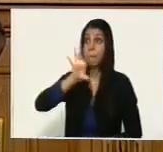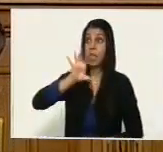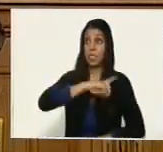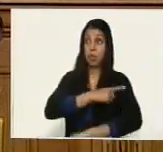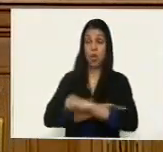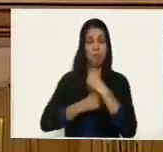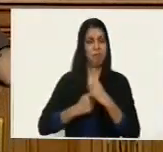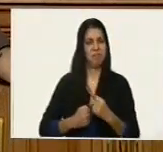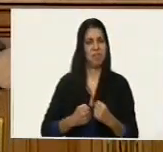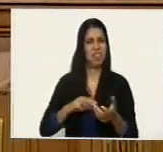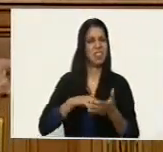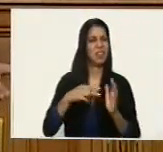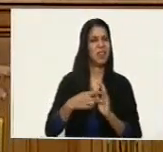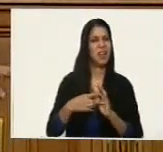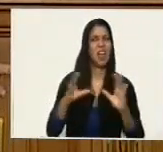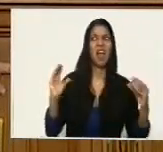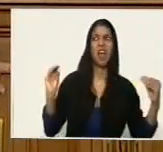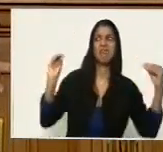con imperialismo.